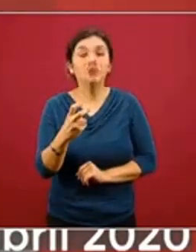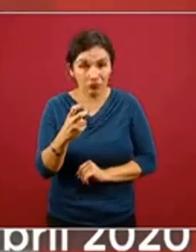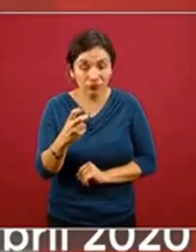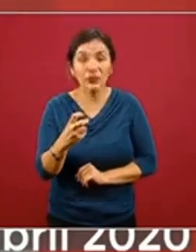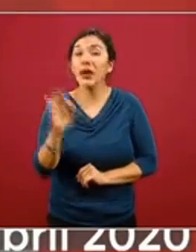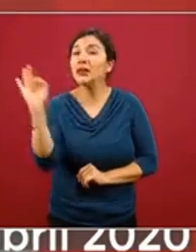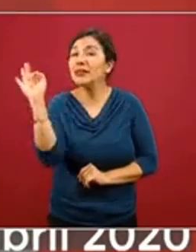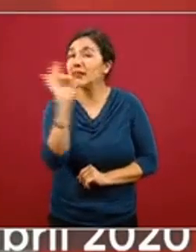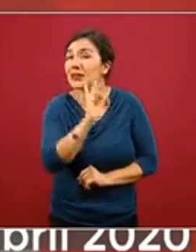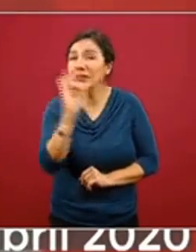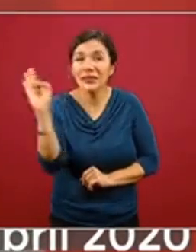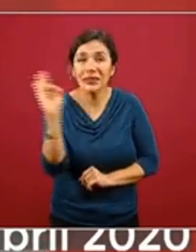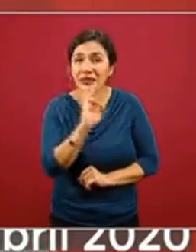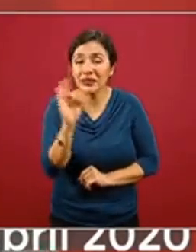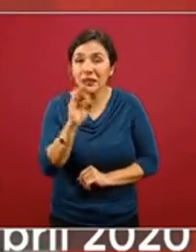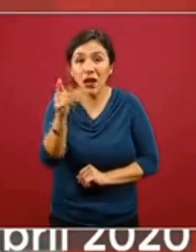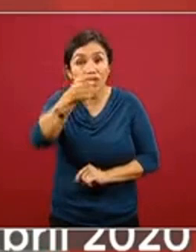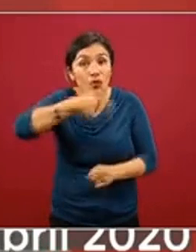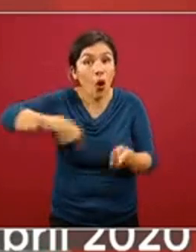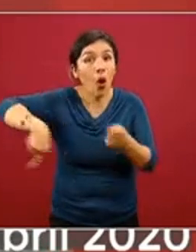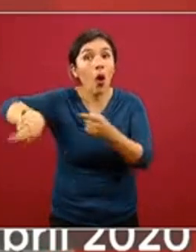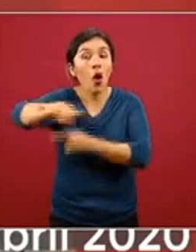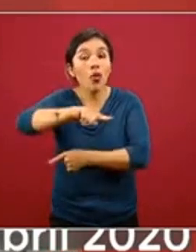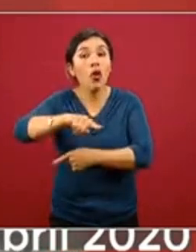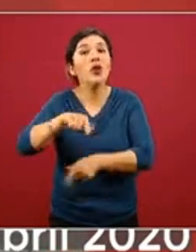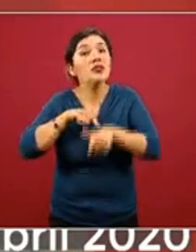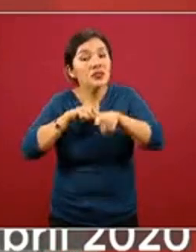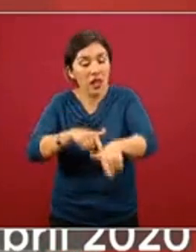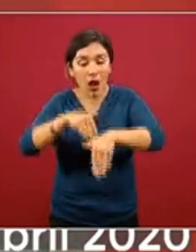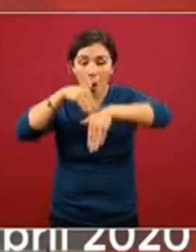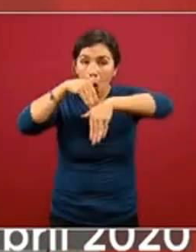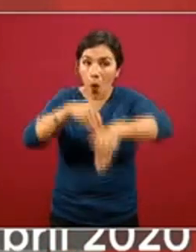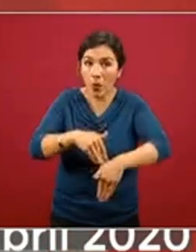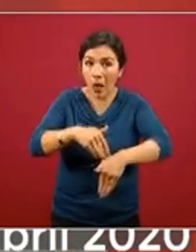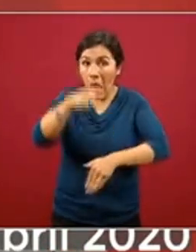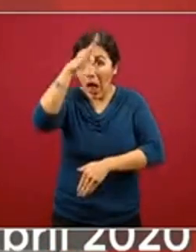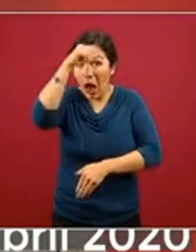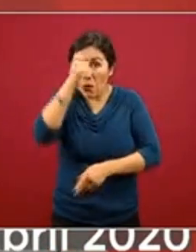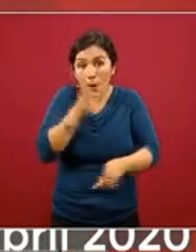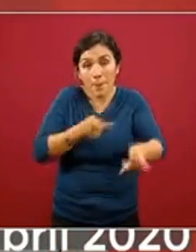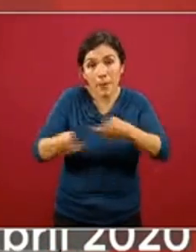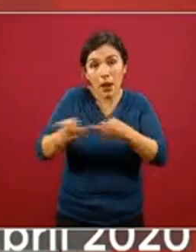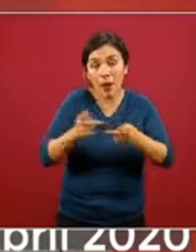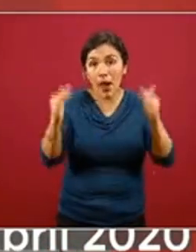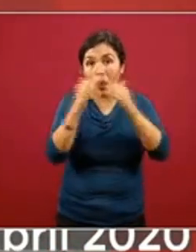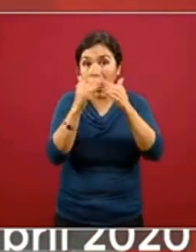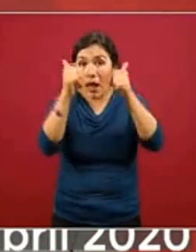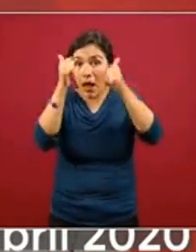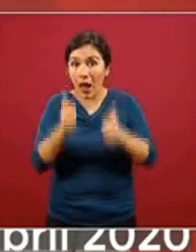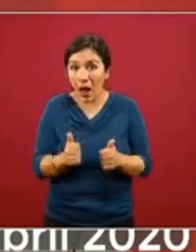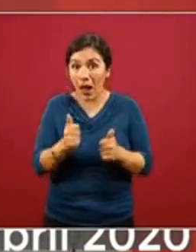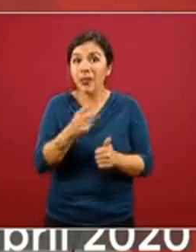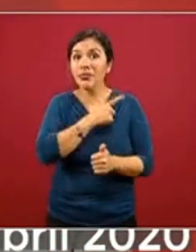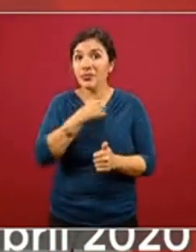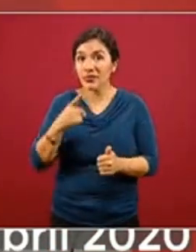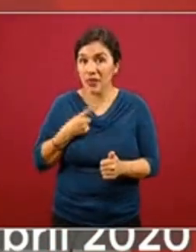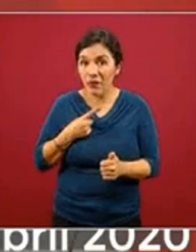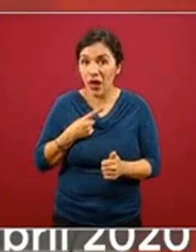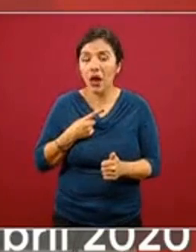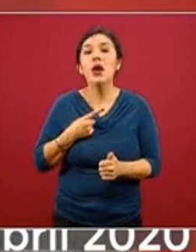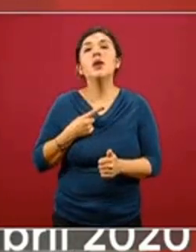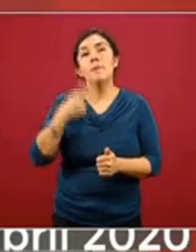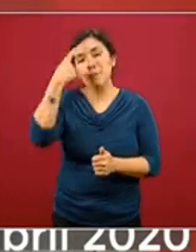y solo si se mantienen las medidas de acuerdo a lo programado, las medidas